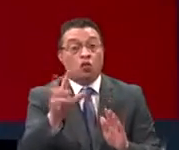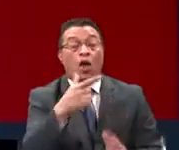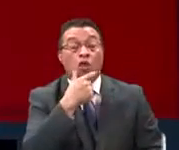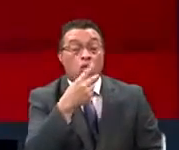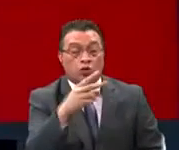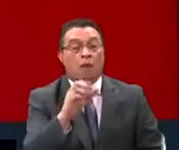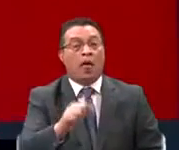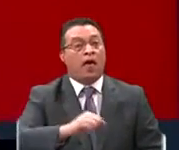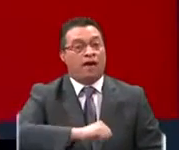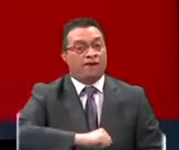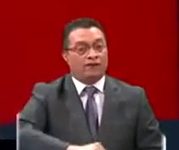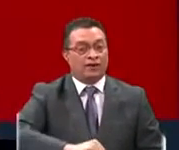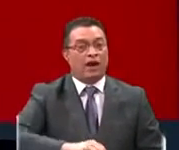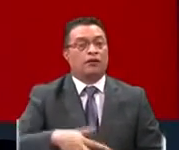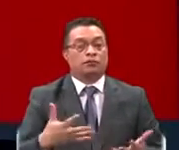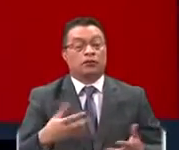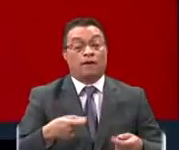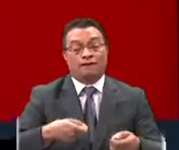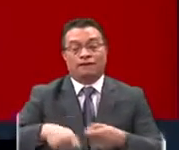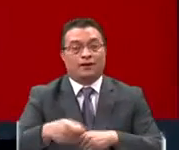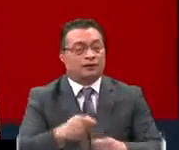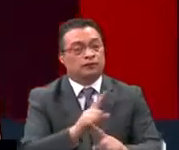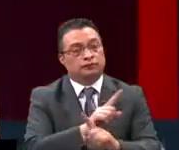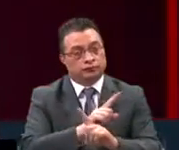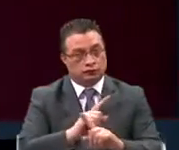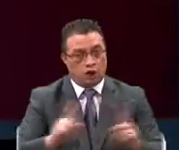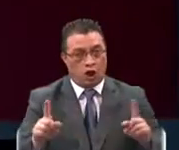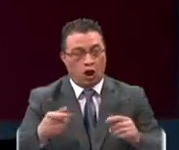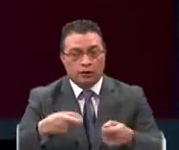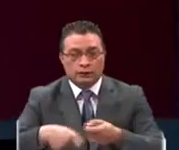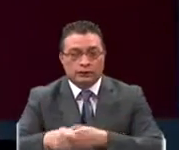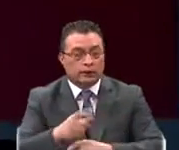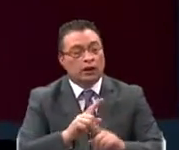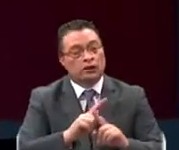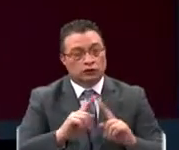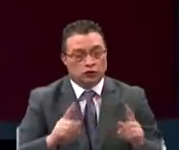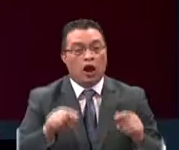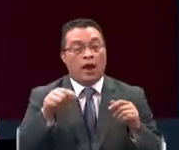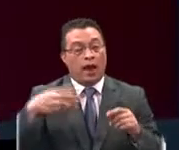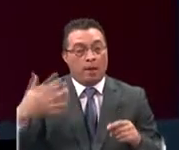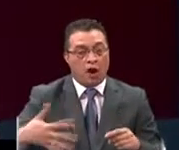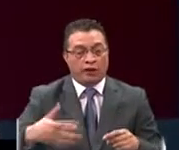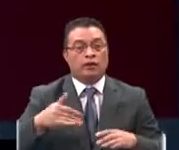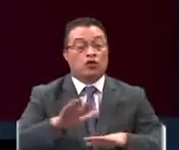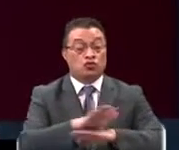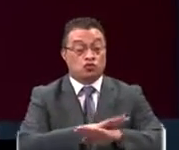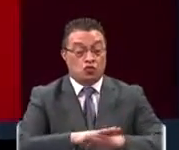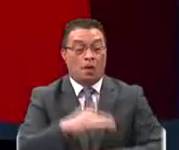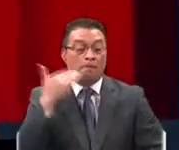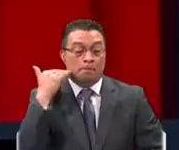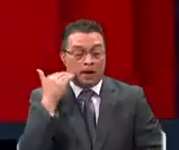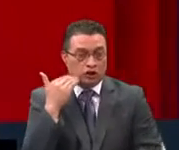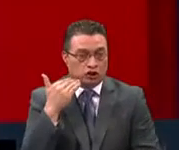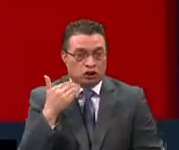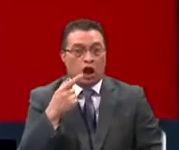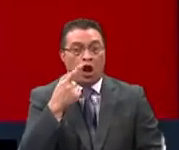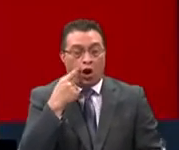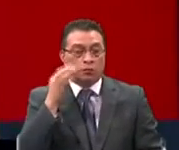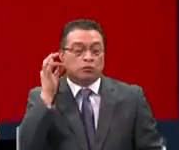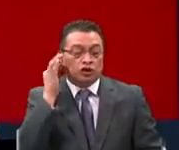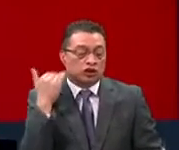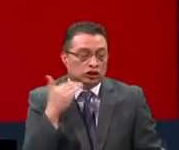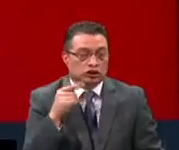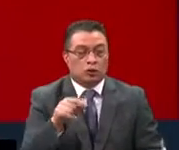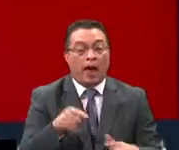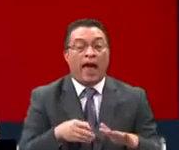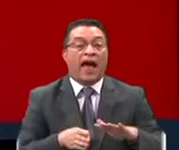justamente para evitar el microtráfico, para evitar también, y es muy importante eso, la protección a los menores, a niños y niñas, ¿no es cierto?, en términos